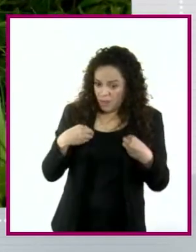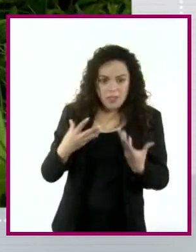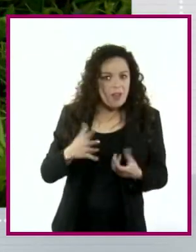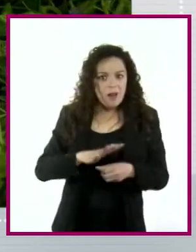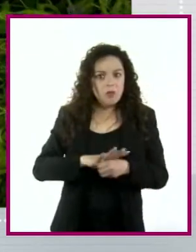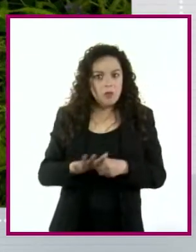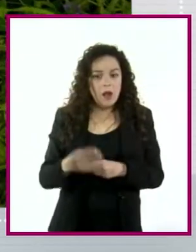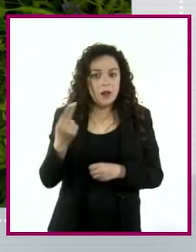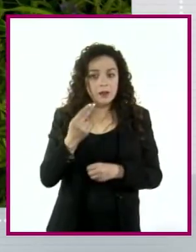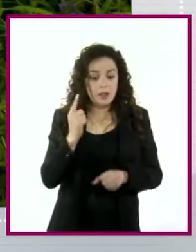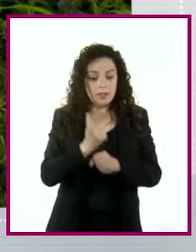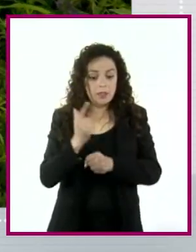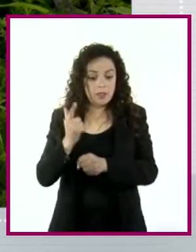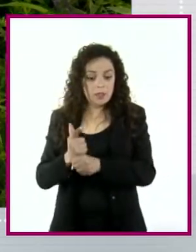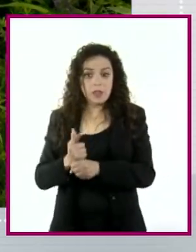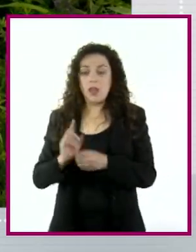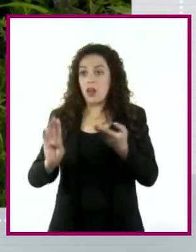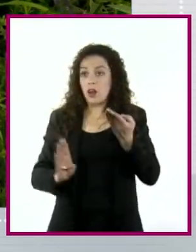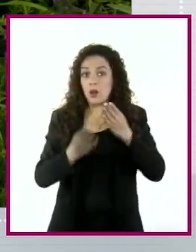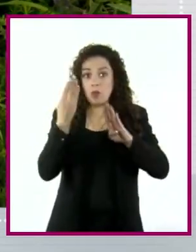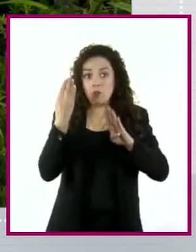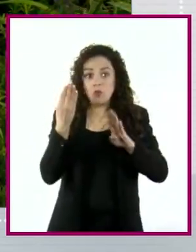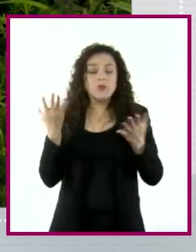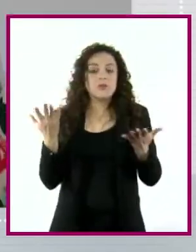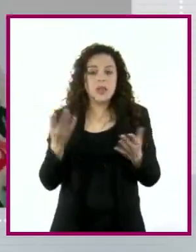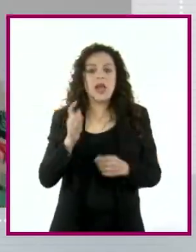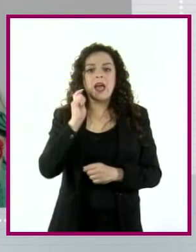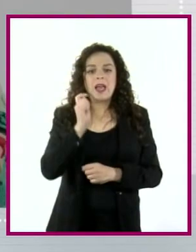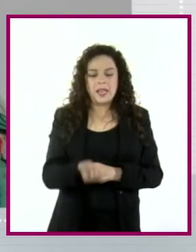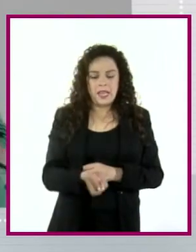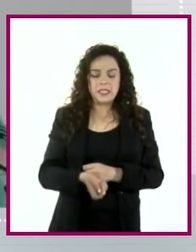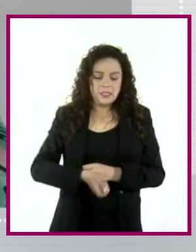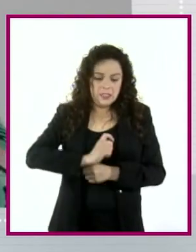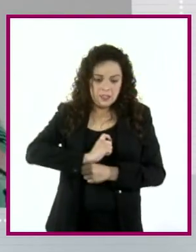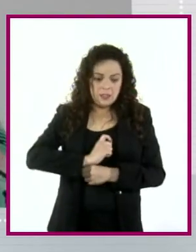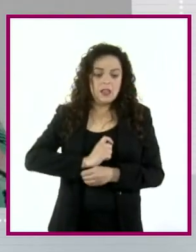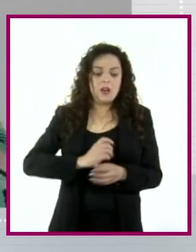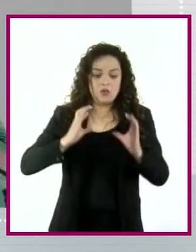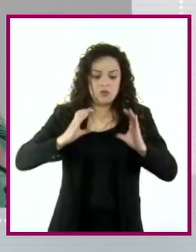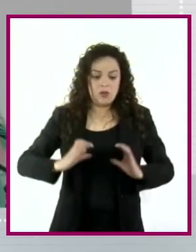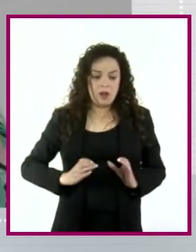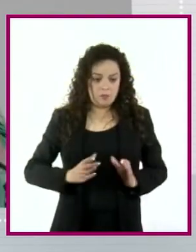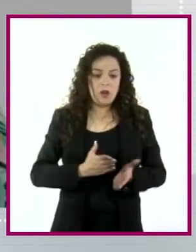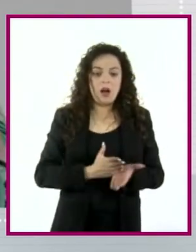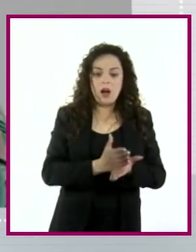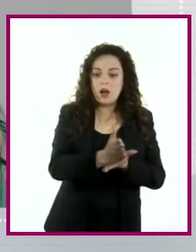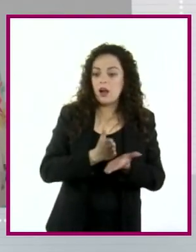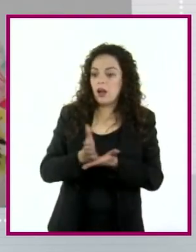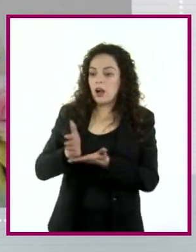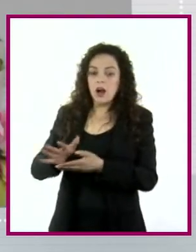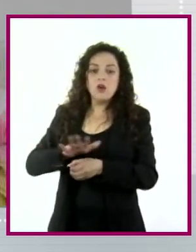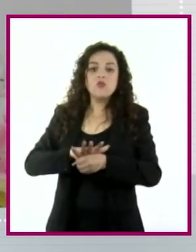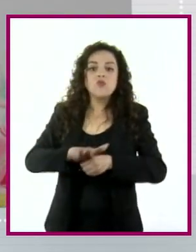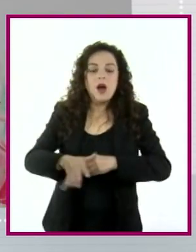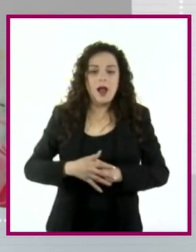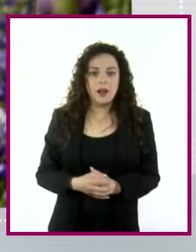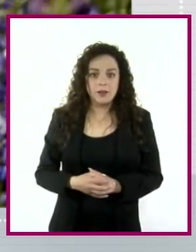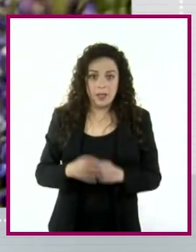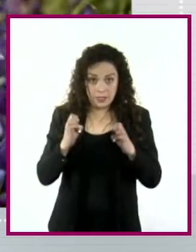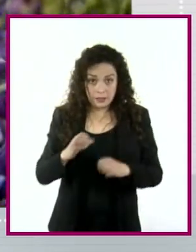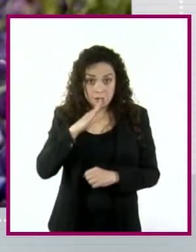cuenta que el mundo es inmenso, tanto como los caminos de la identidad y del cuerpo. Y que pues no está